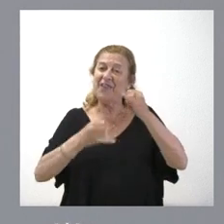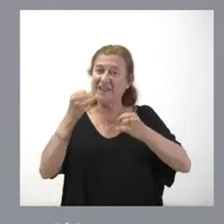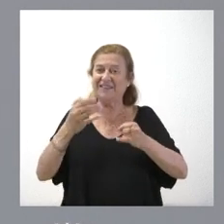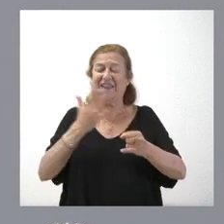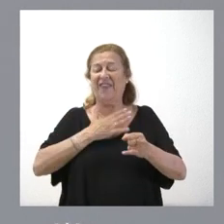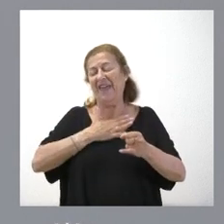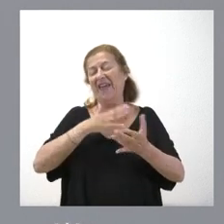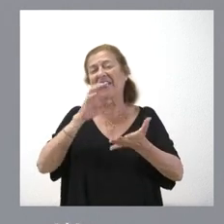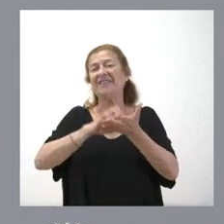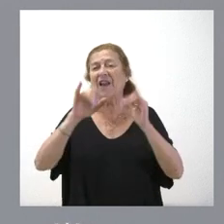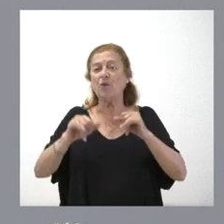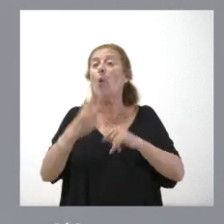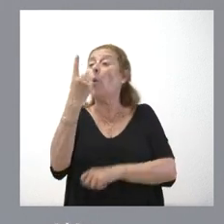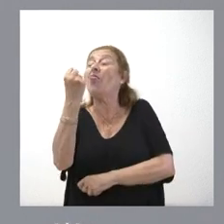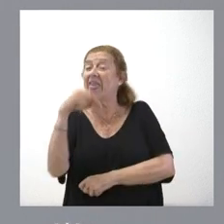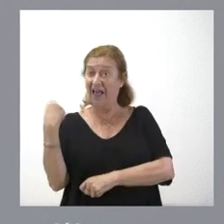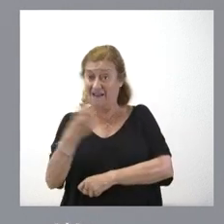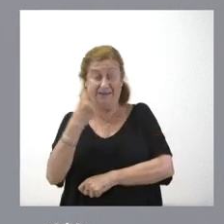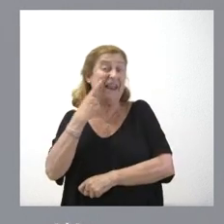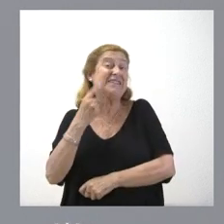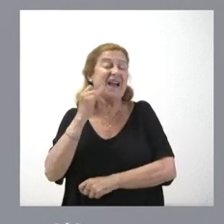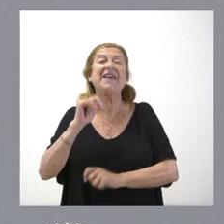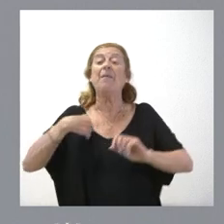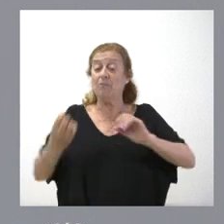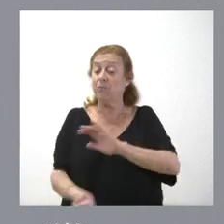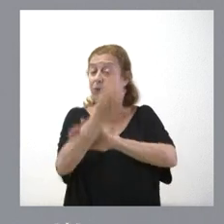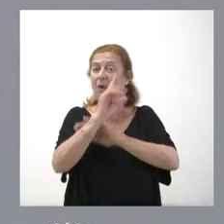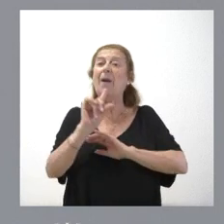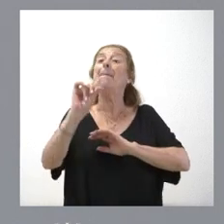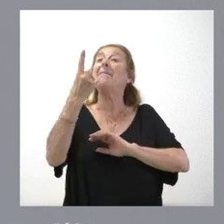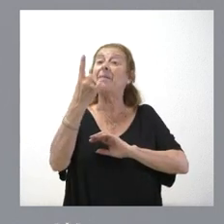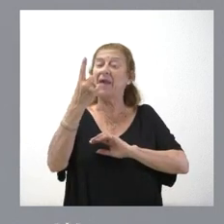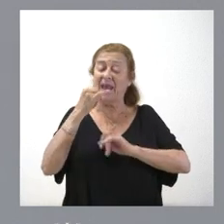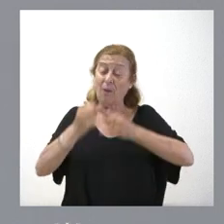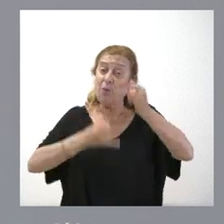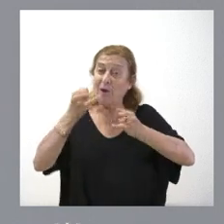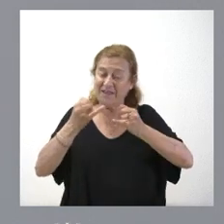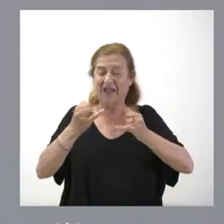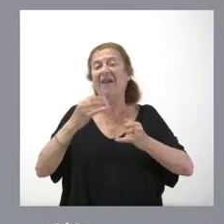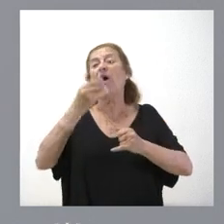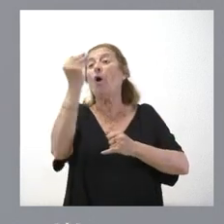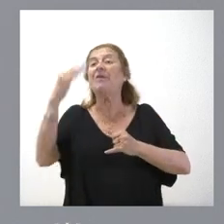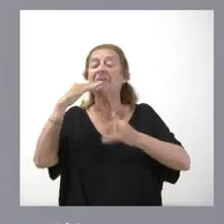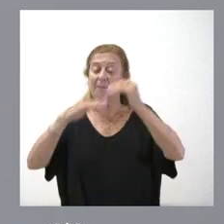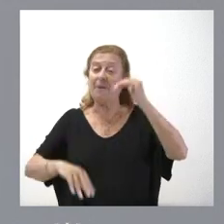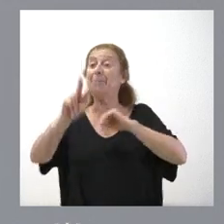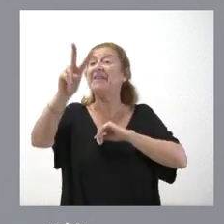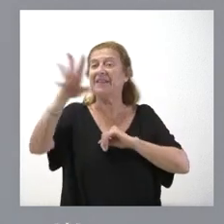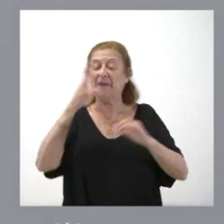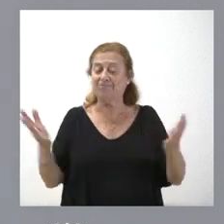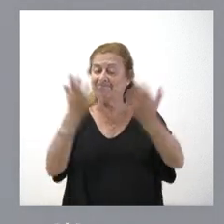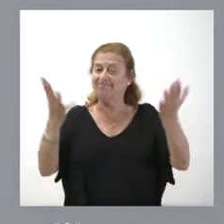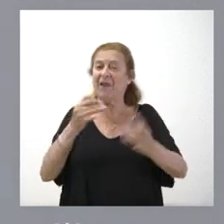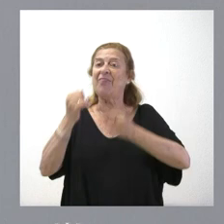clásica de un día y creamos la primera vuelta ciclista sub23 fomentando por tanto el deporte base en Castilla